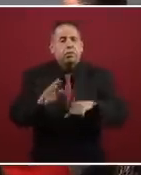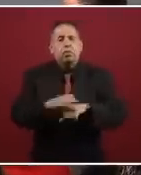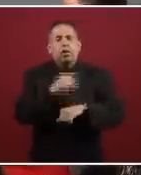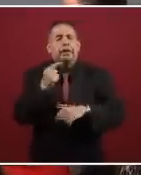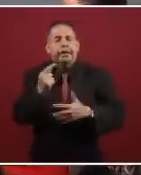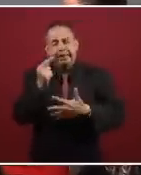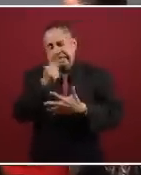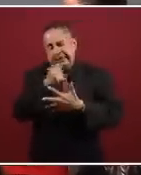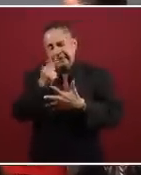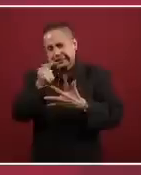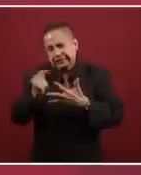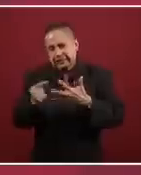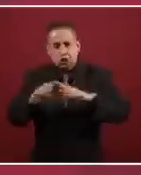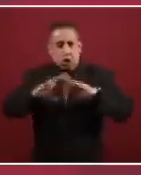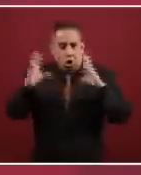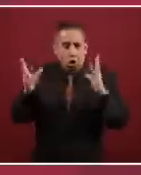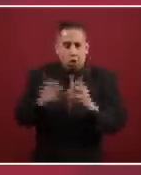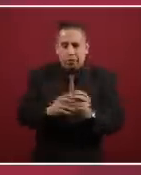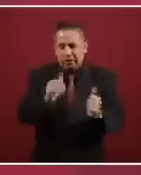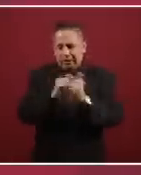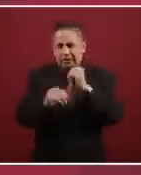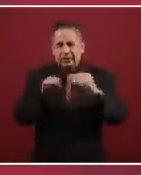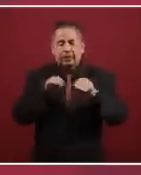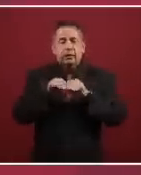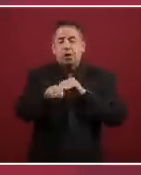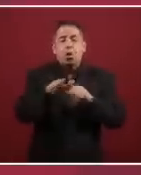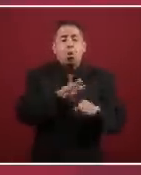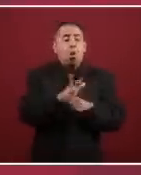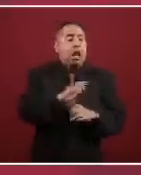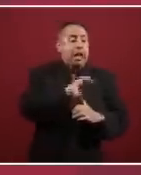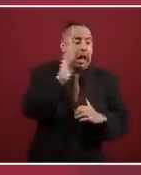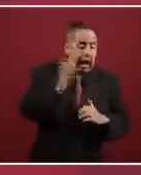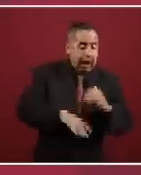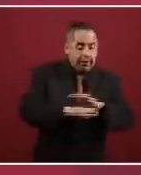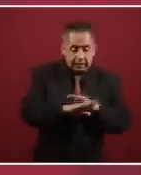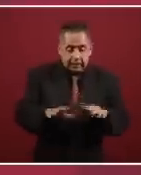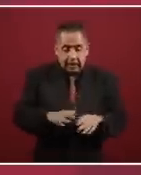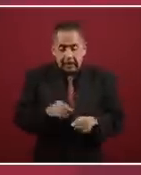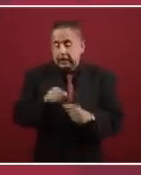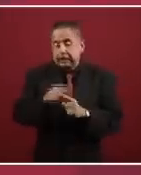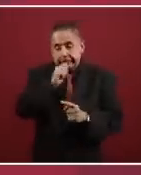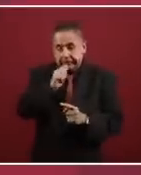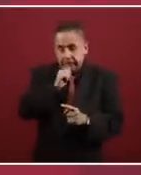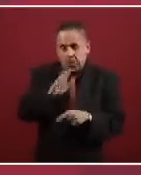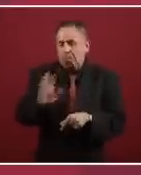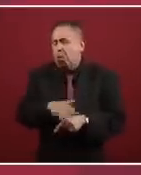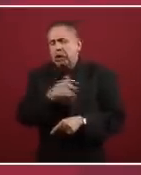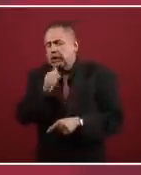sobre toda la carretera, qué está terminado, qué falta, por qué falta,